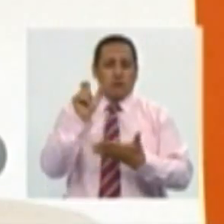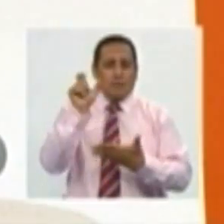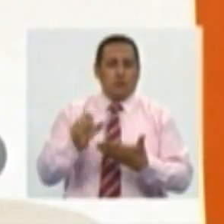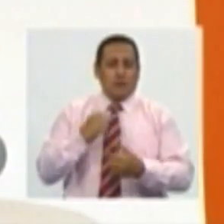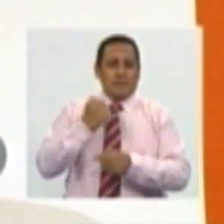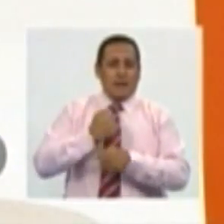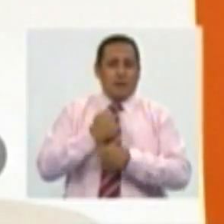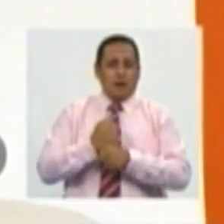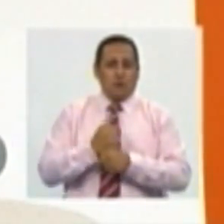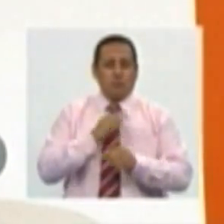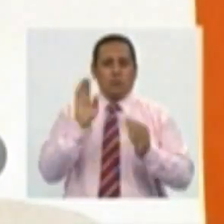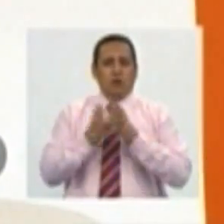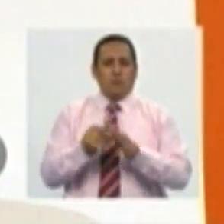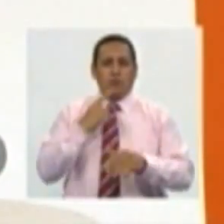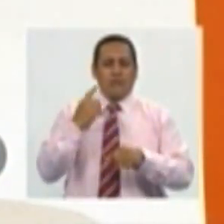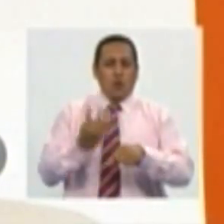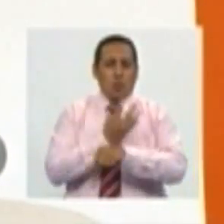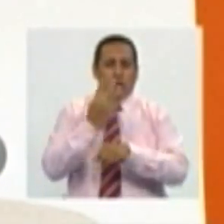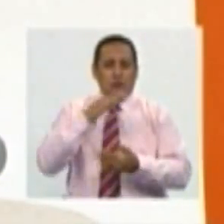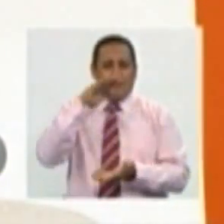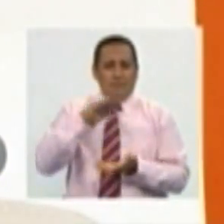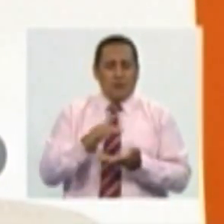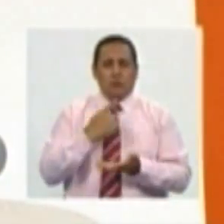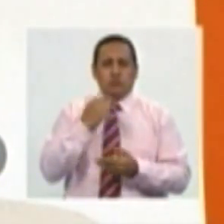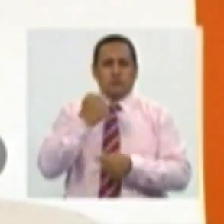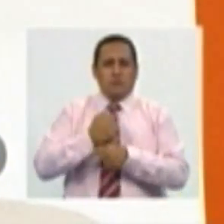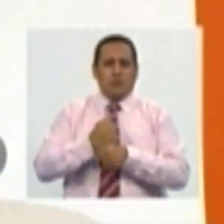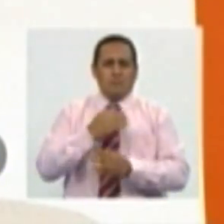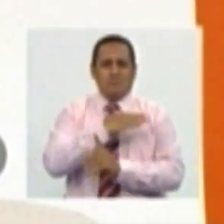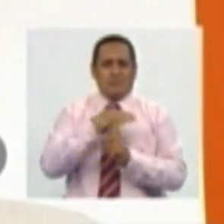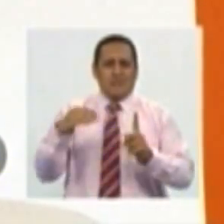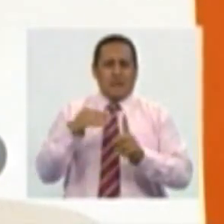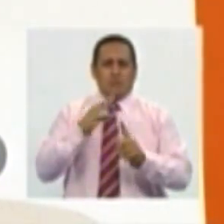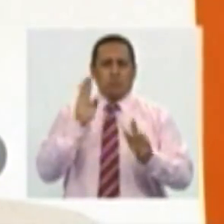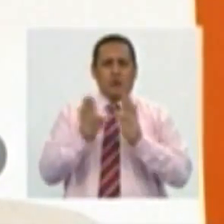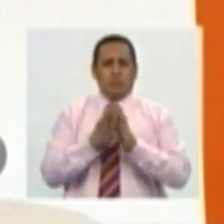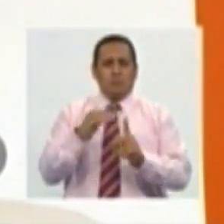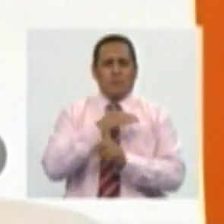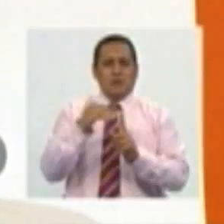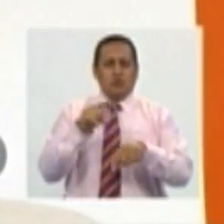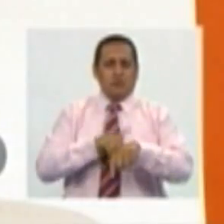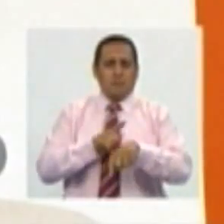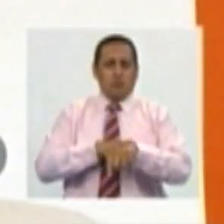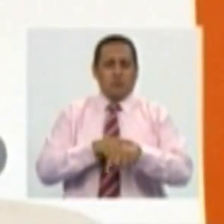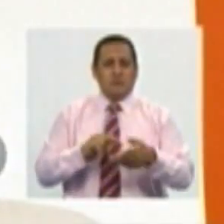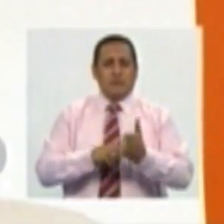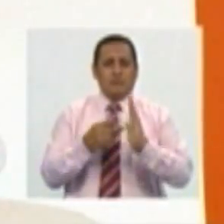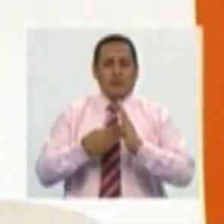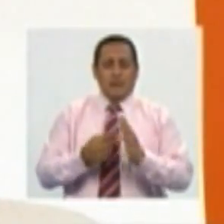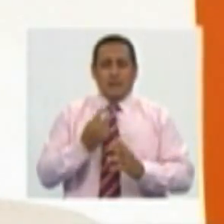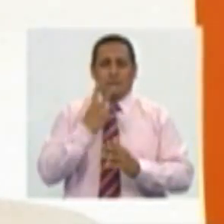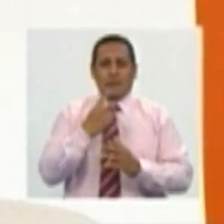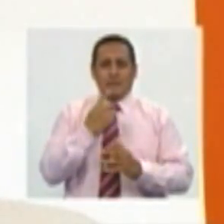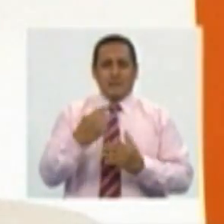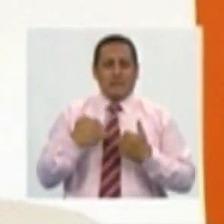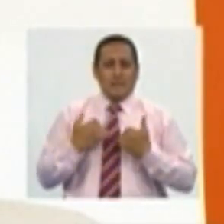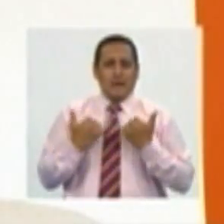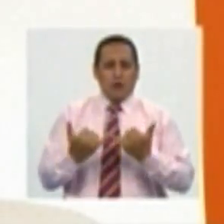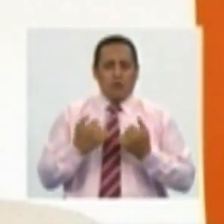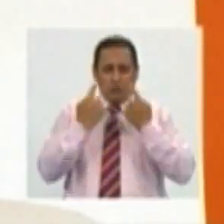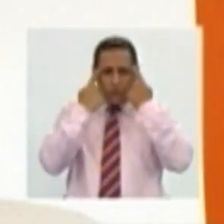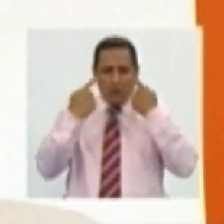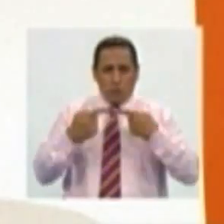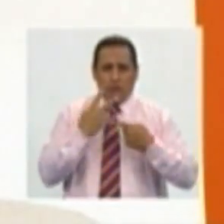trabajador que realiza una actividad de menos de 4 horas sería un trabajador a tiempo parcial, por ejemplo, o part-time. Eso significa que va a tener